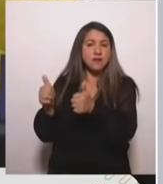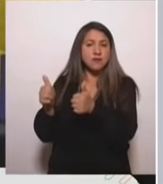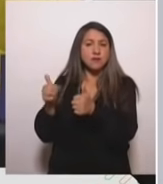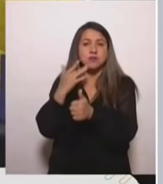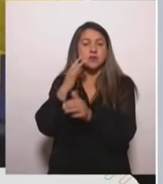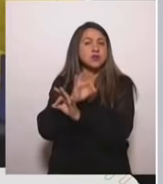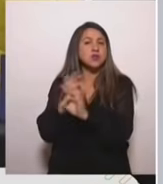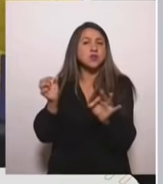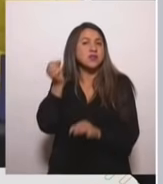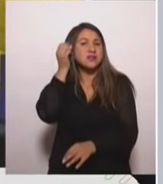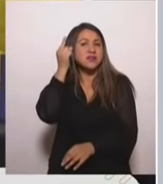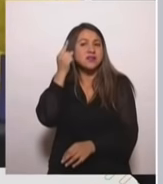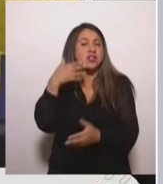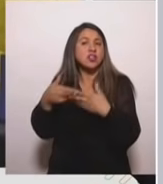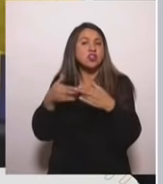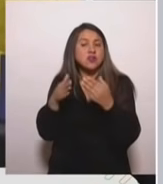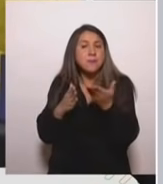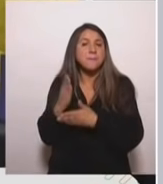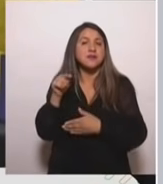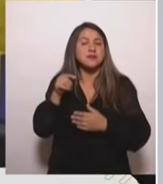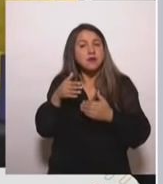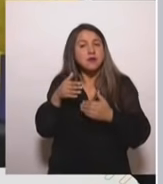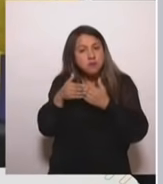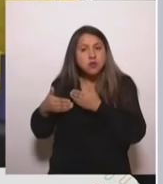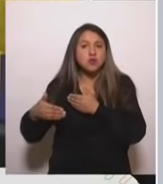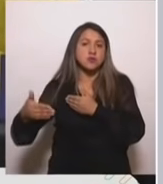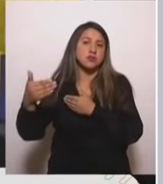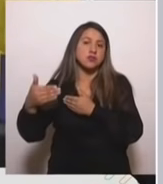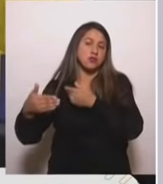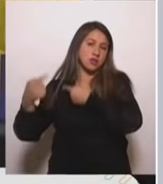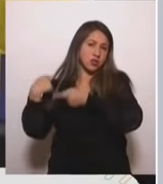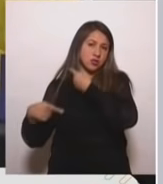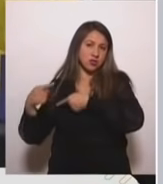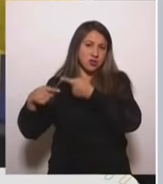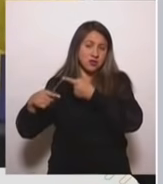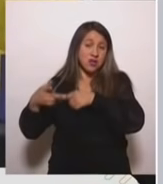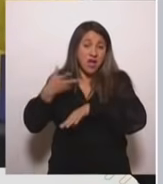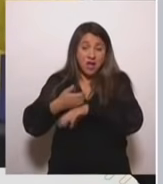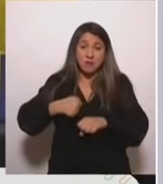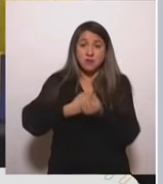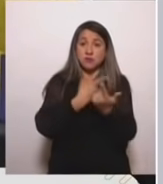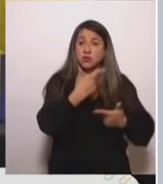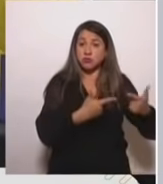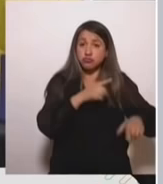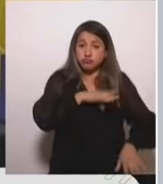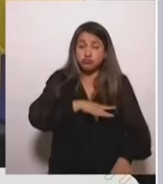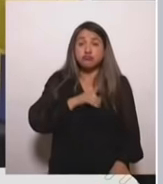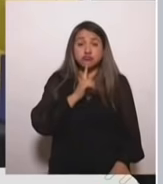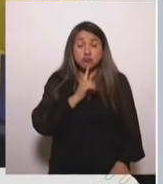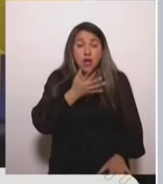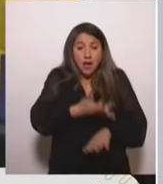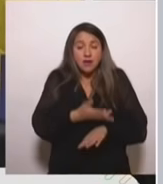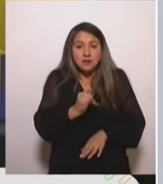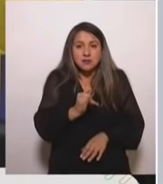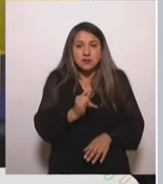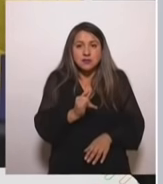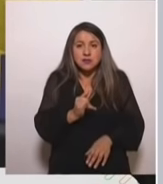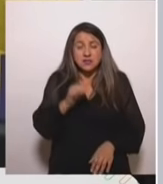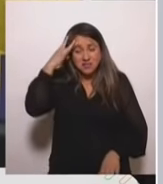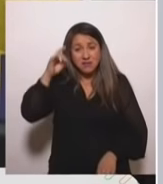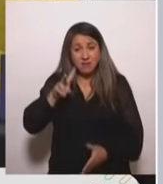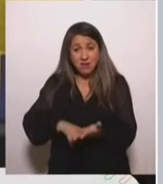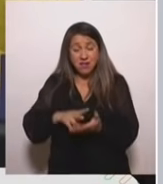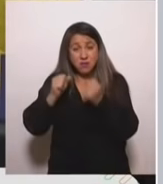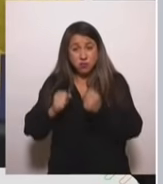juzgamiento de hechos que involucraron, no nos olvidemos, situaciones de violencia, de daños a la propiedad y a la